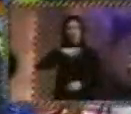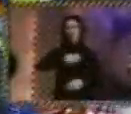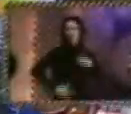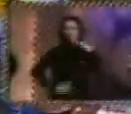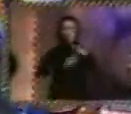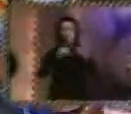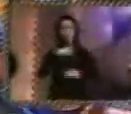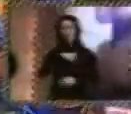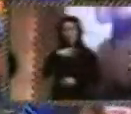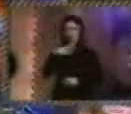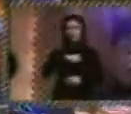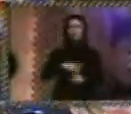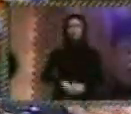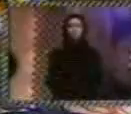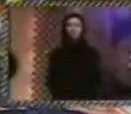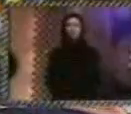soportar.